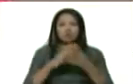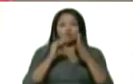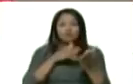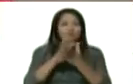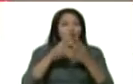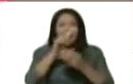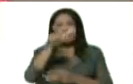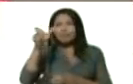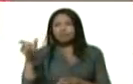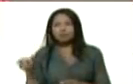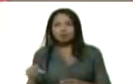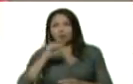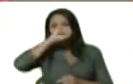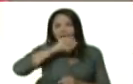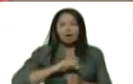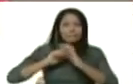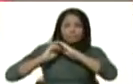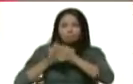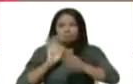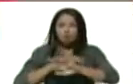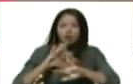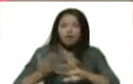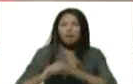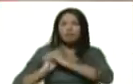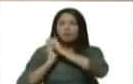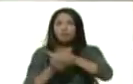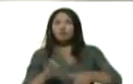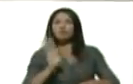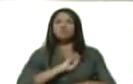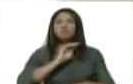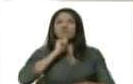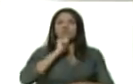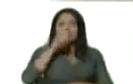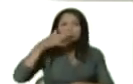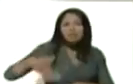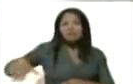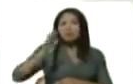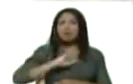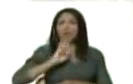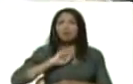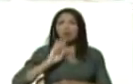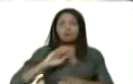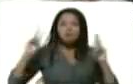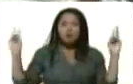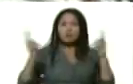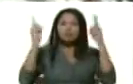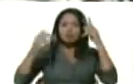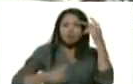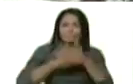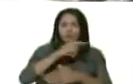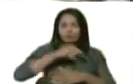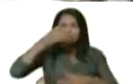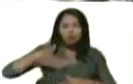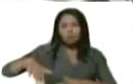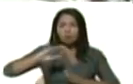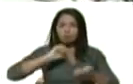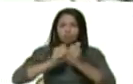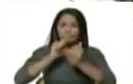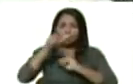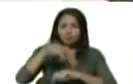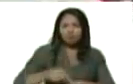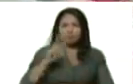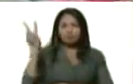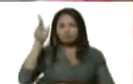y las fanáticas del béisbol, porque el béisbol venezolano le pertenece al pueblo. Una victoria más del deporte